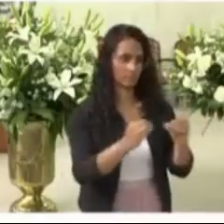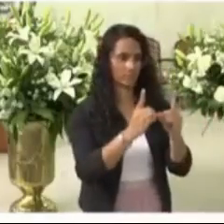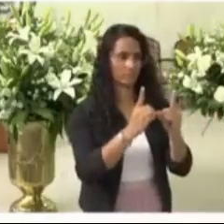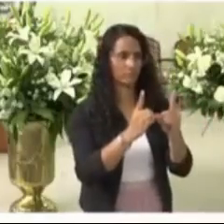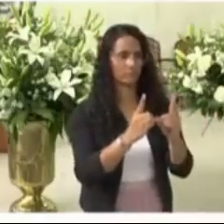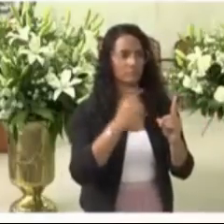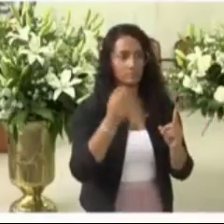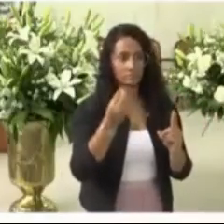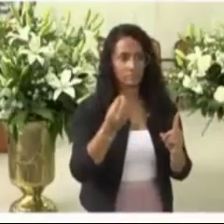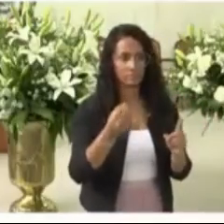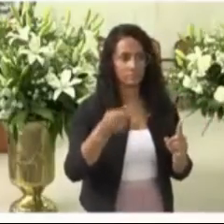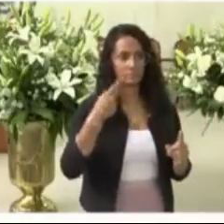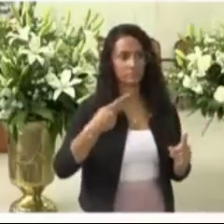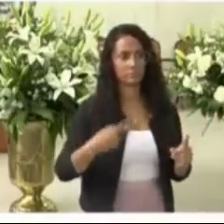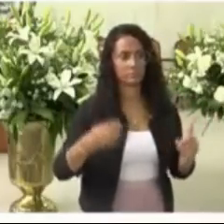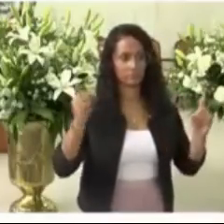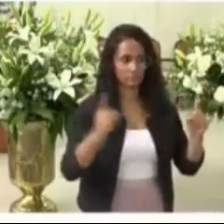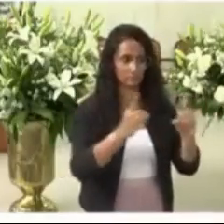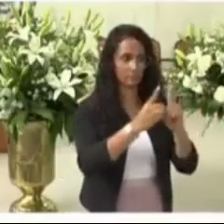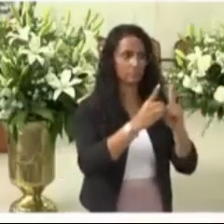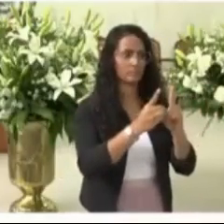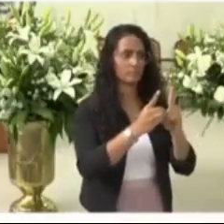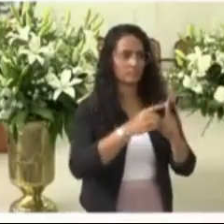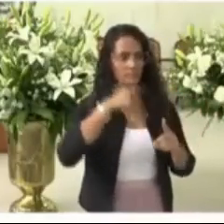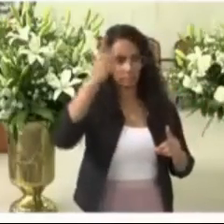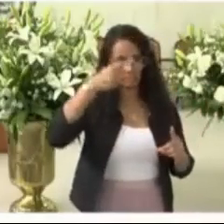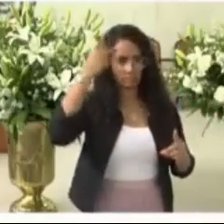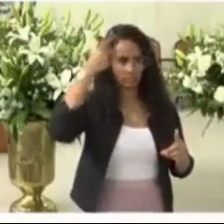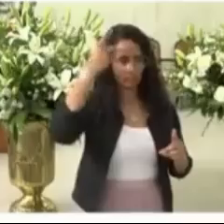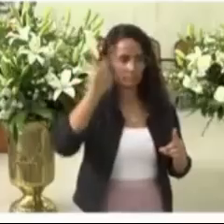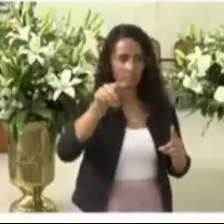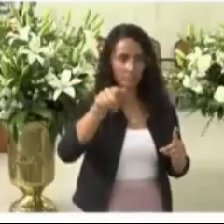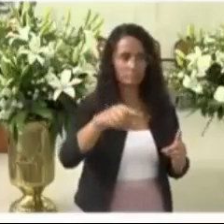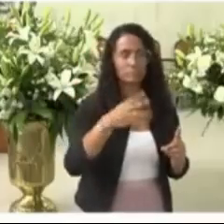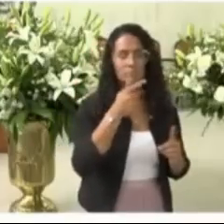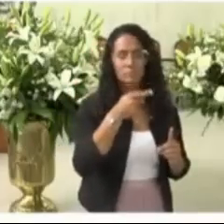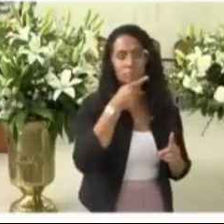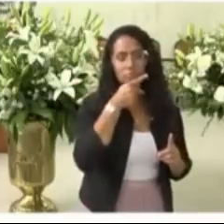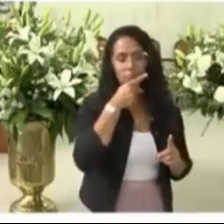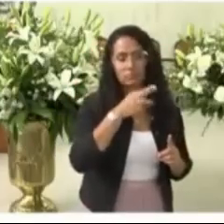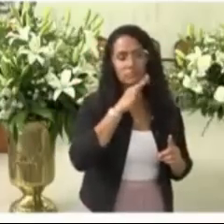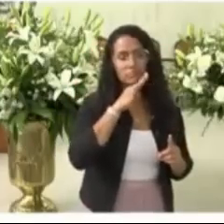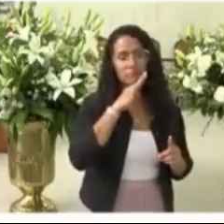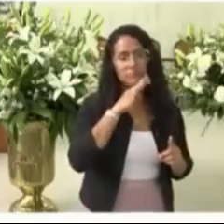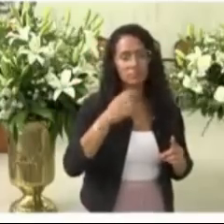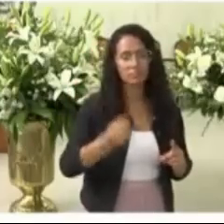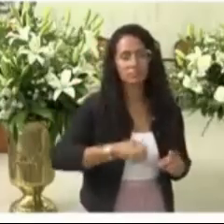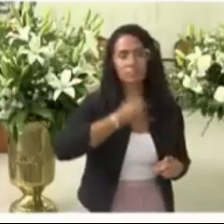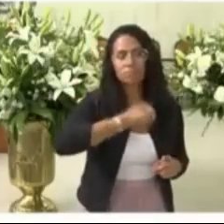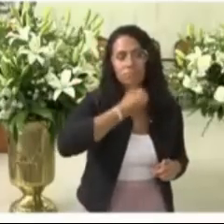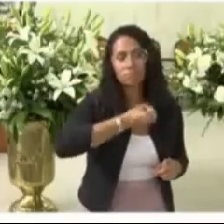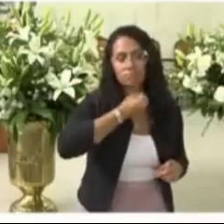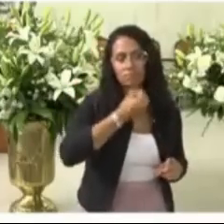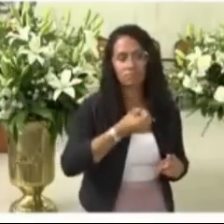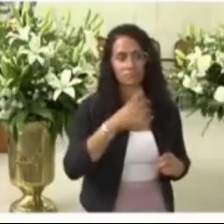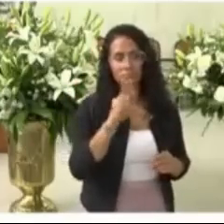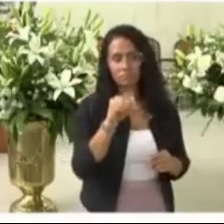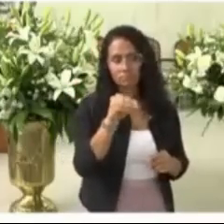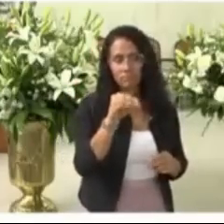hermano, mi papá, mi mamá, ya es un anciano de más de 85, 90